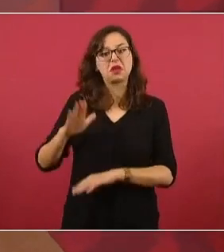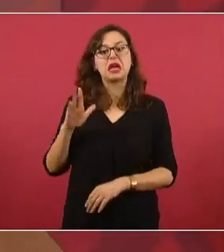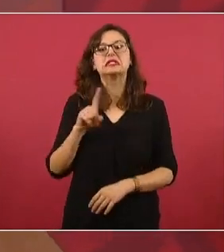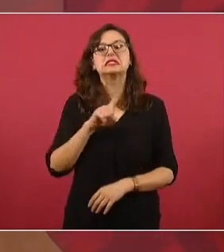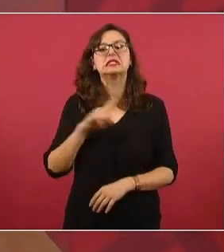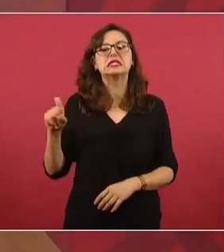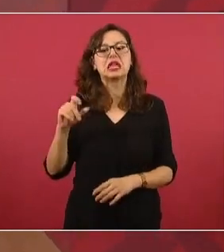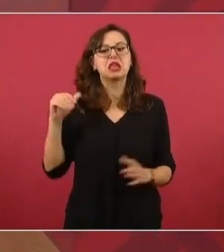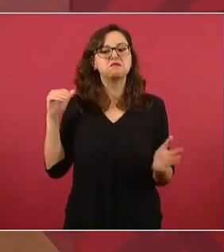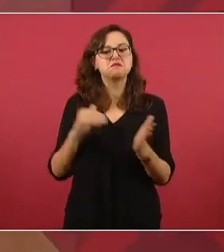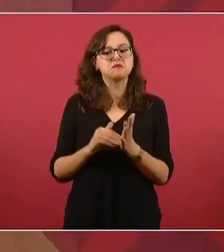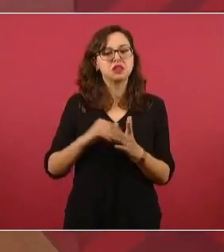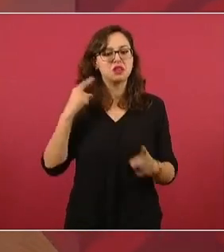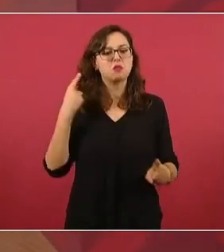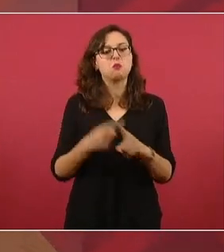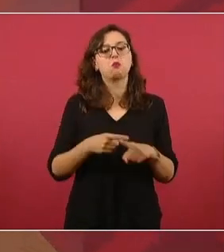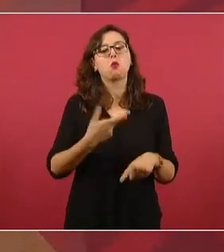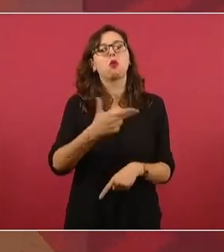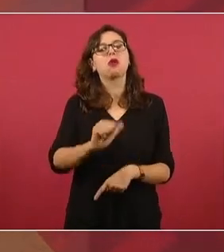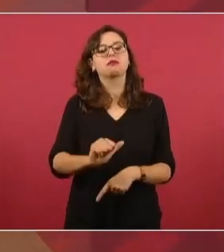100,000 pesos por hectárea.